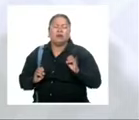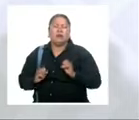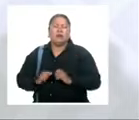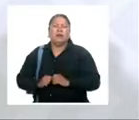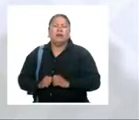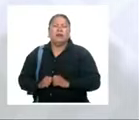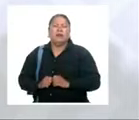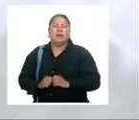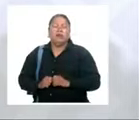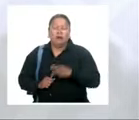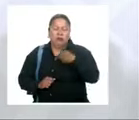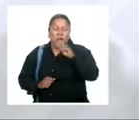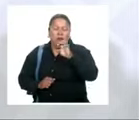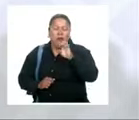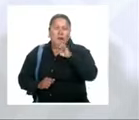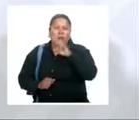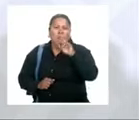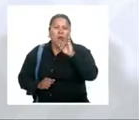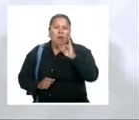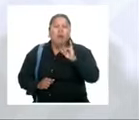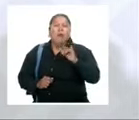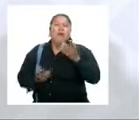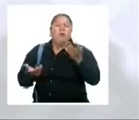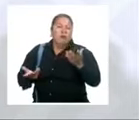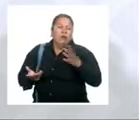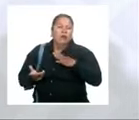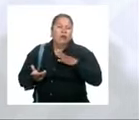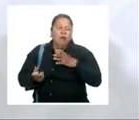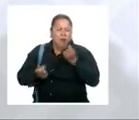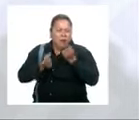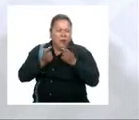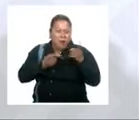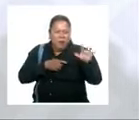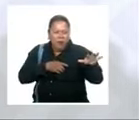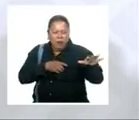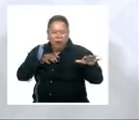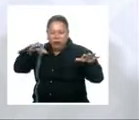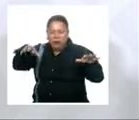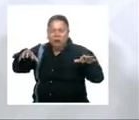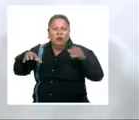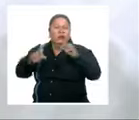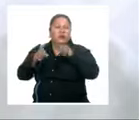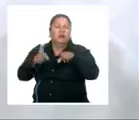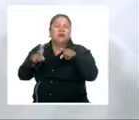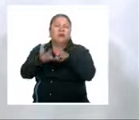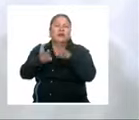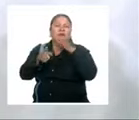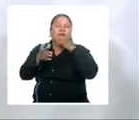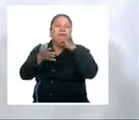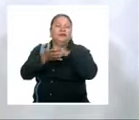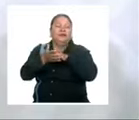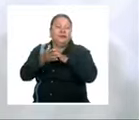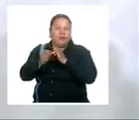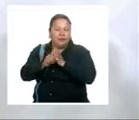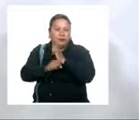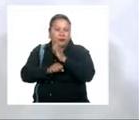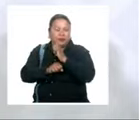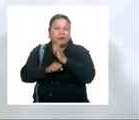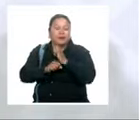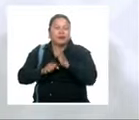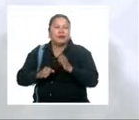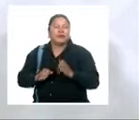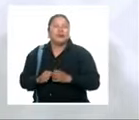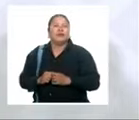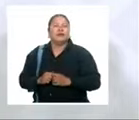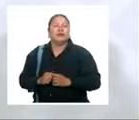del señor John Kerry, algunos republicanos y el mismo secretario de Estado,